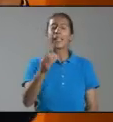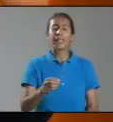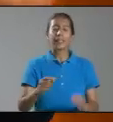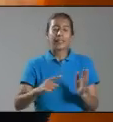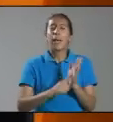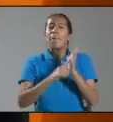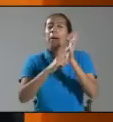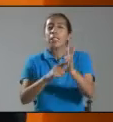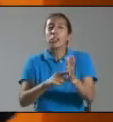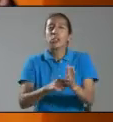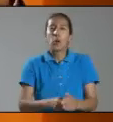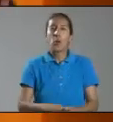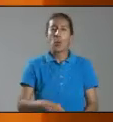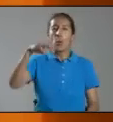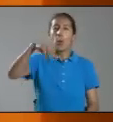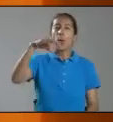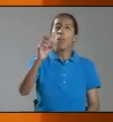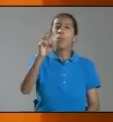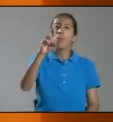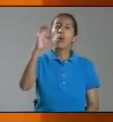y el evangelio para América.